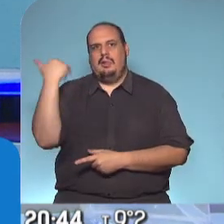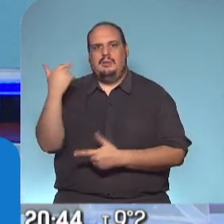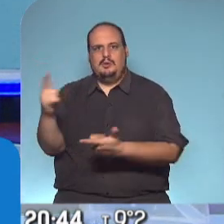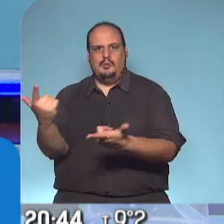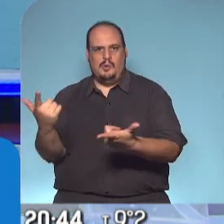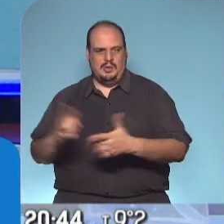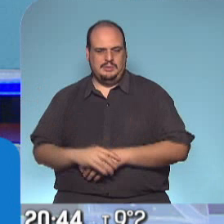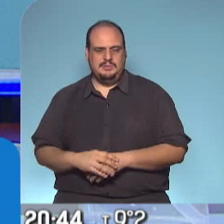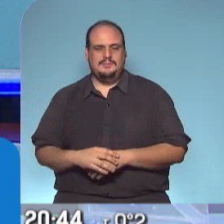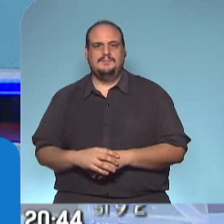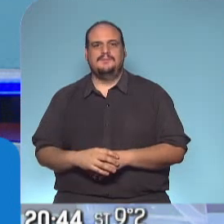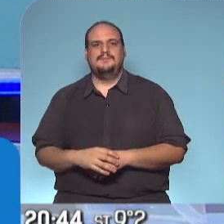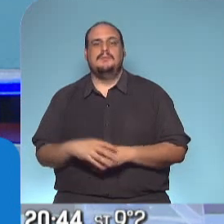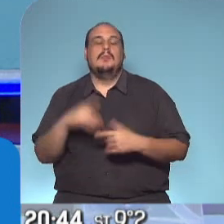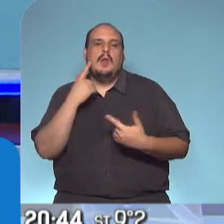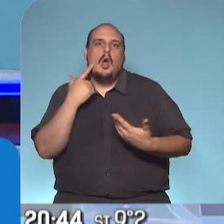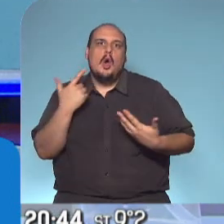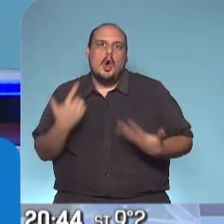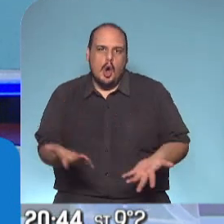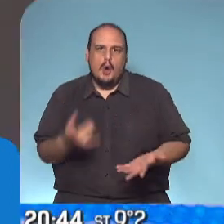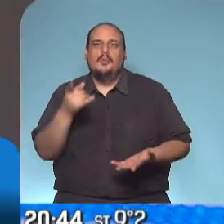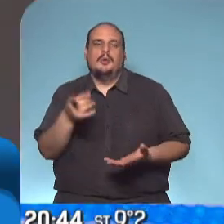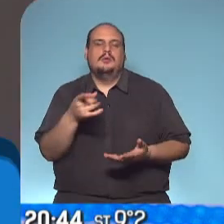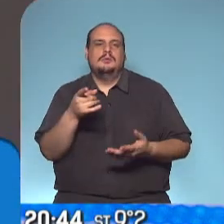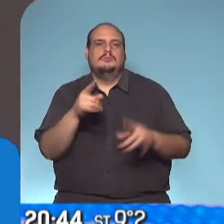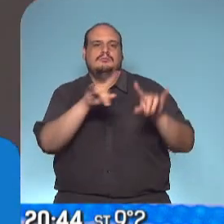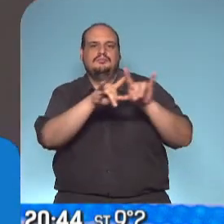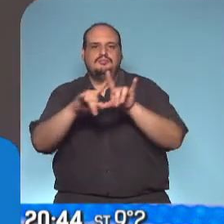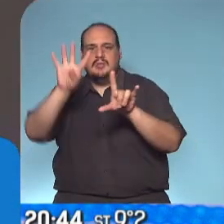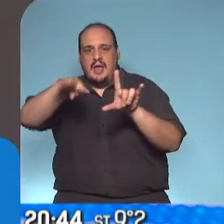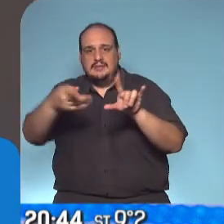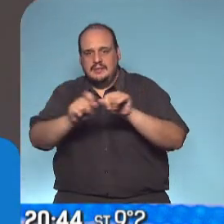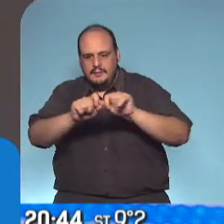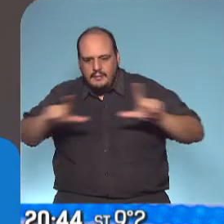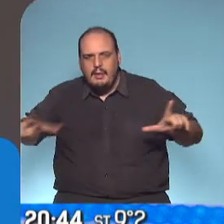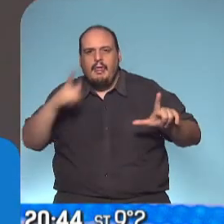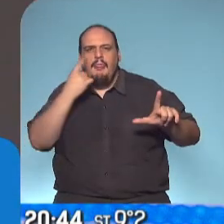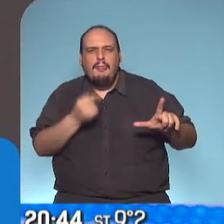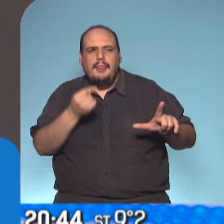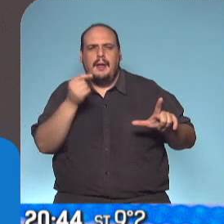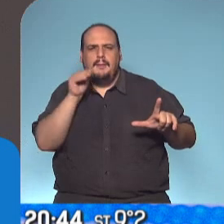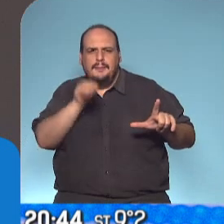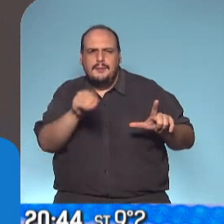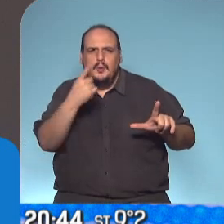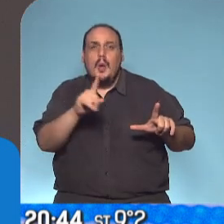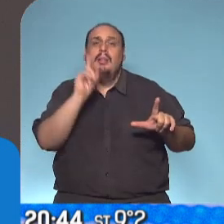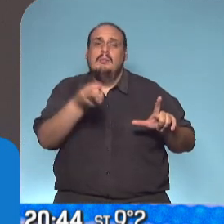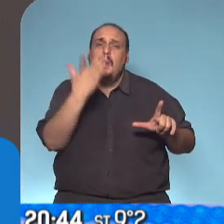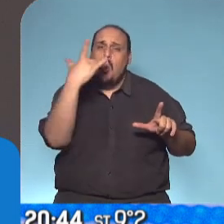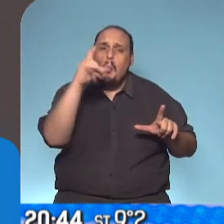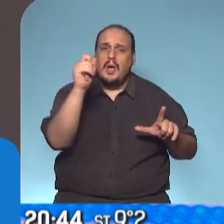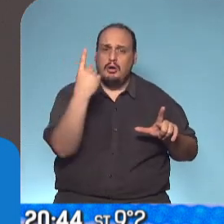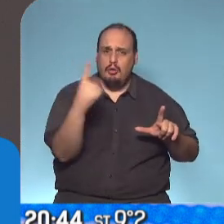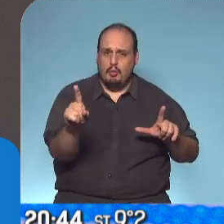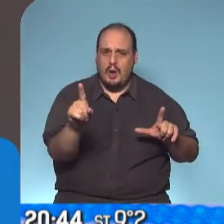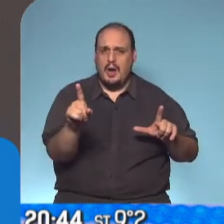poder tener su cuenta bancaria. Por supuesto se puede fijar en la página de ANSES cuándo le toca y en qué banco, pero seguramente con